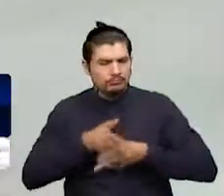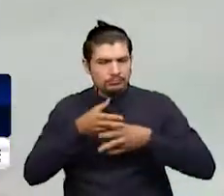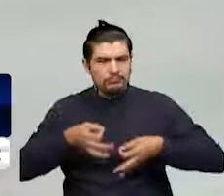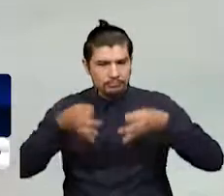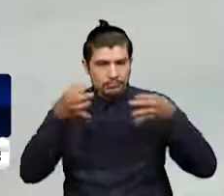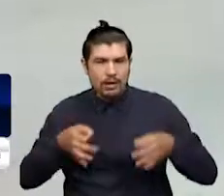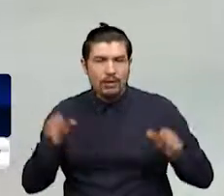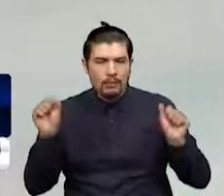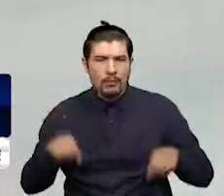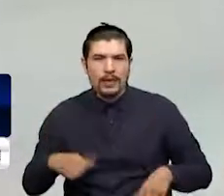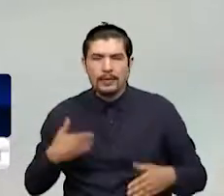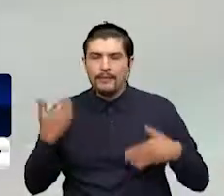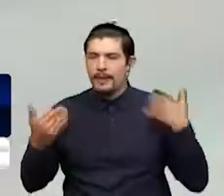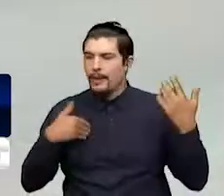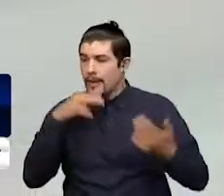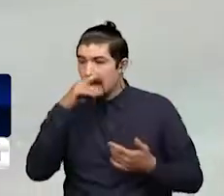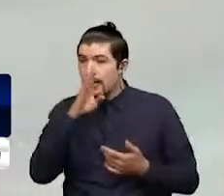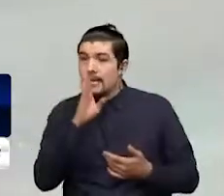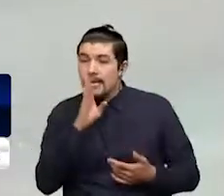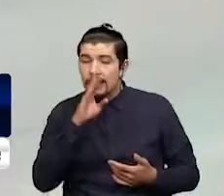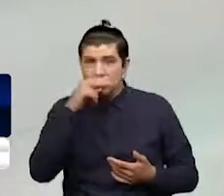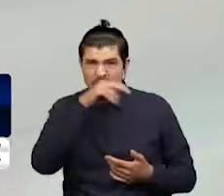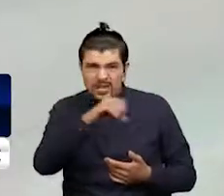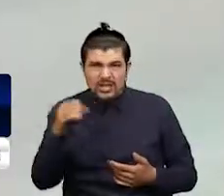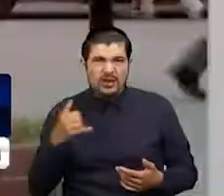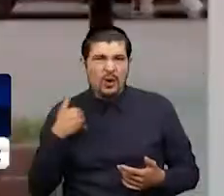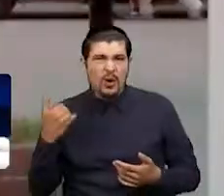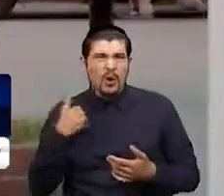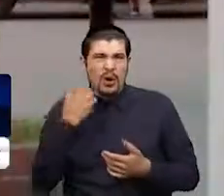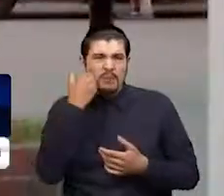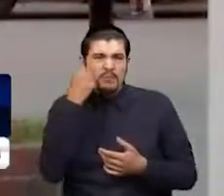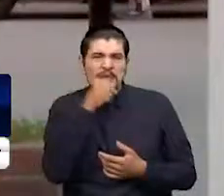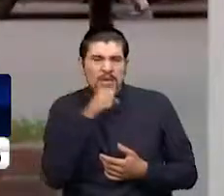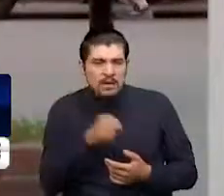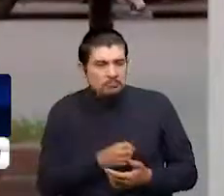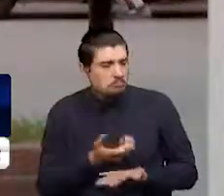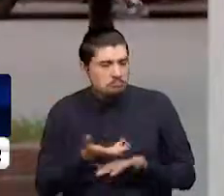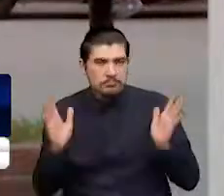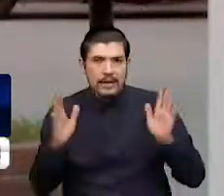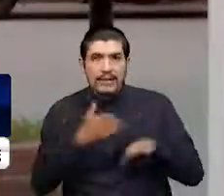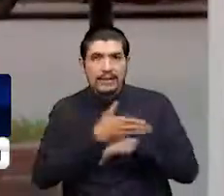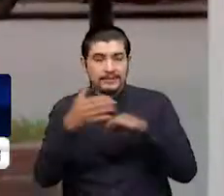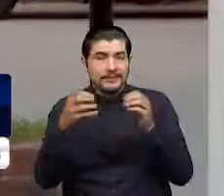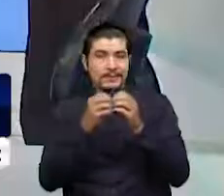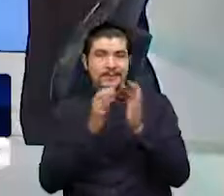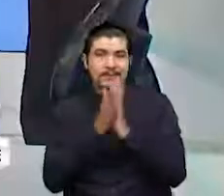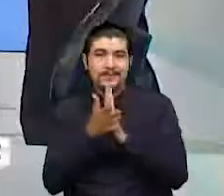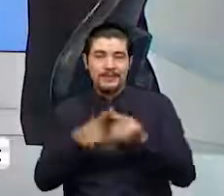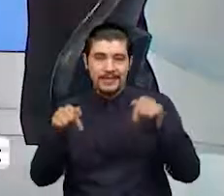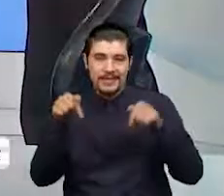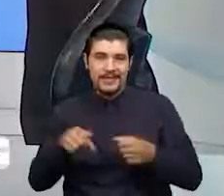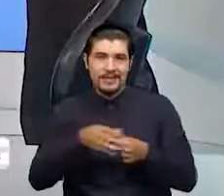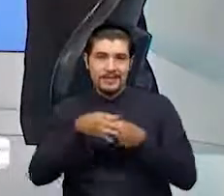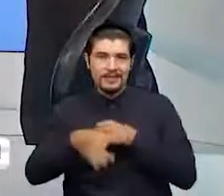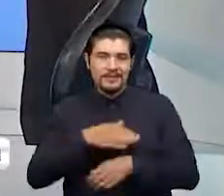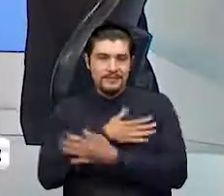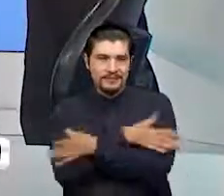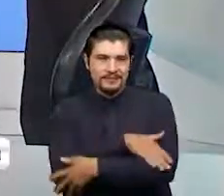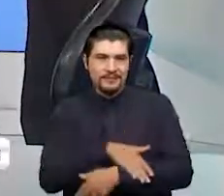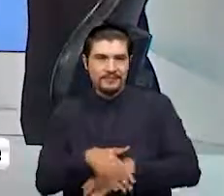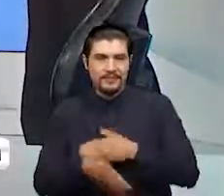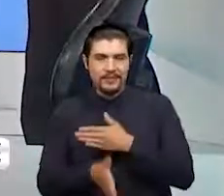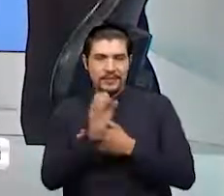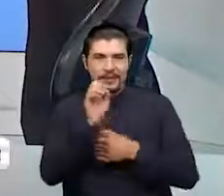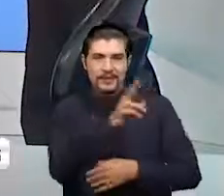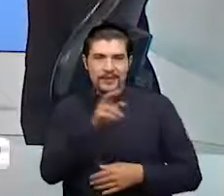tanto niños, jóvenes y adultos mayores. Con esta información nos despedimos. La más importante que registramos a esta hora desde el municipio de